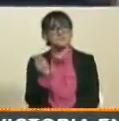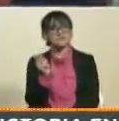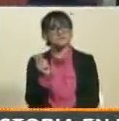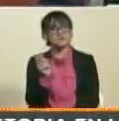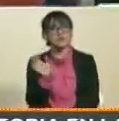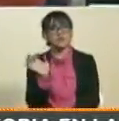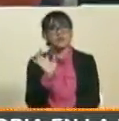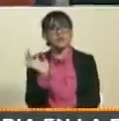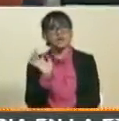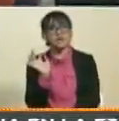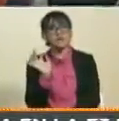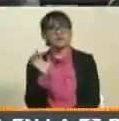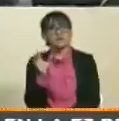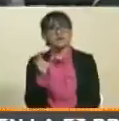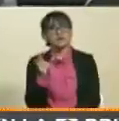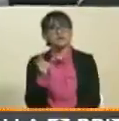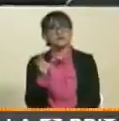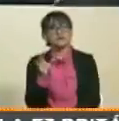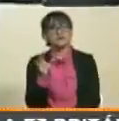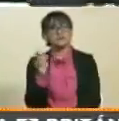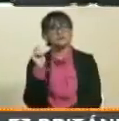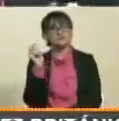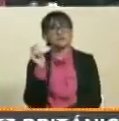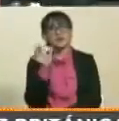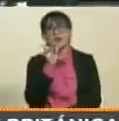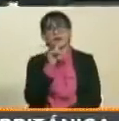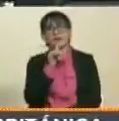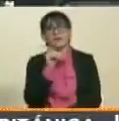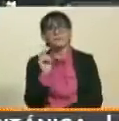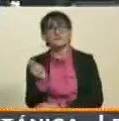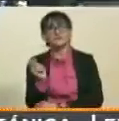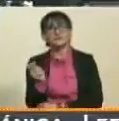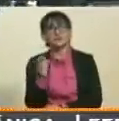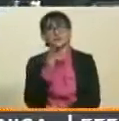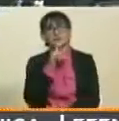llegado el carnet de la paz, perdón, su pensión.